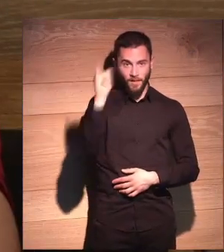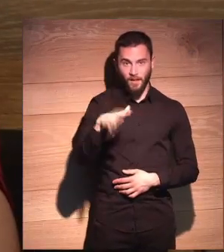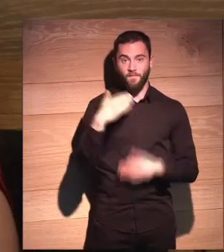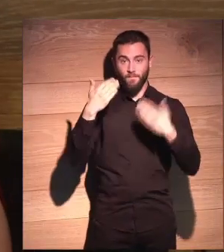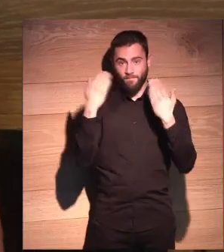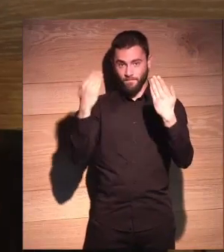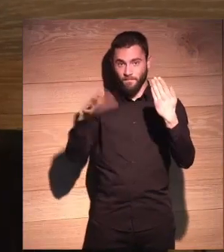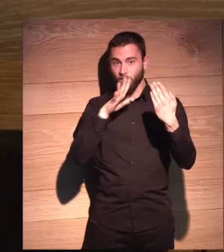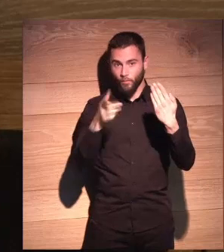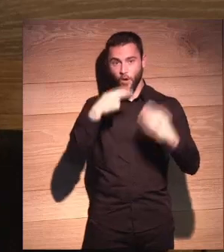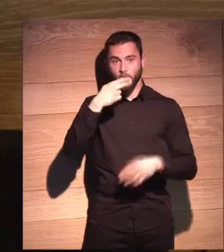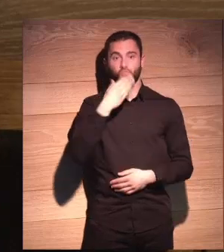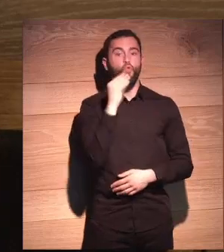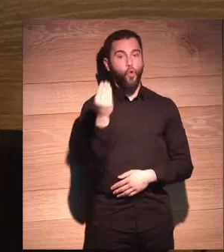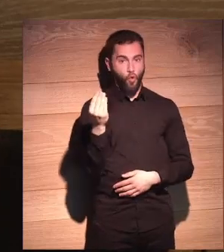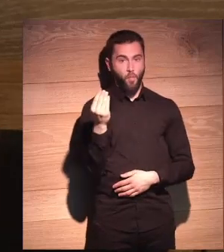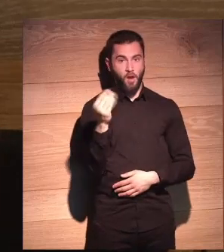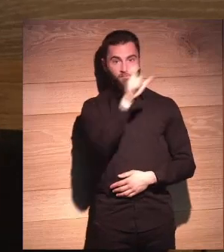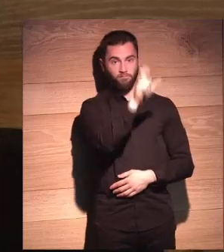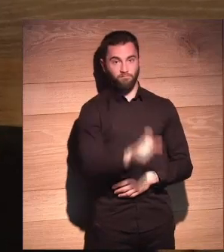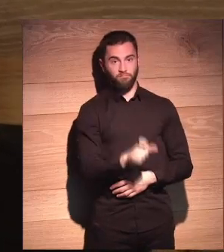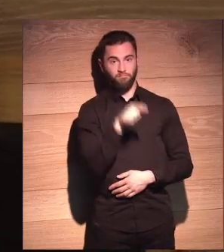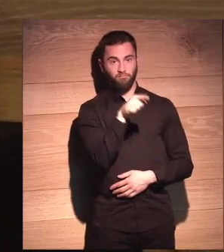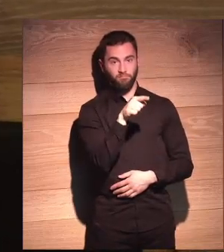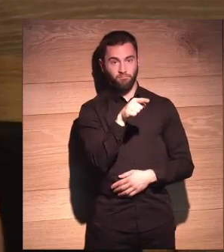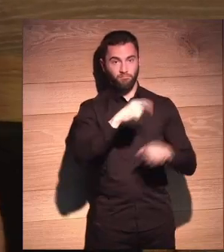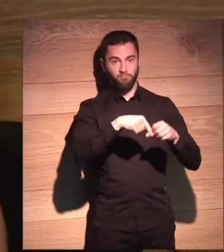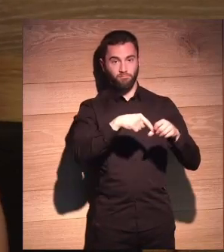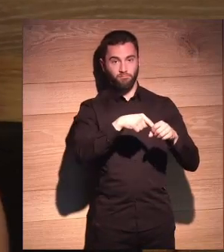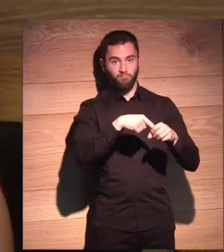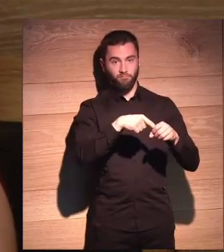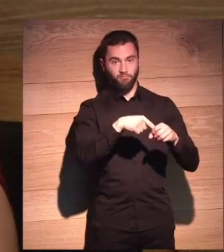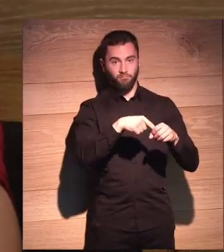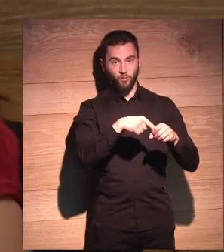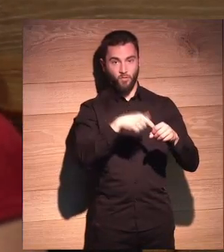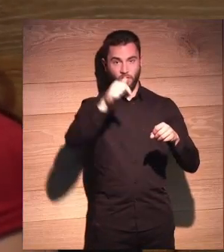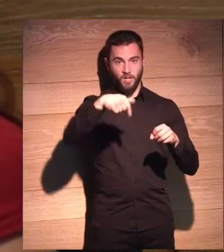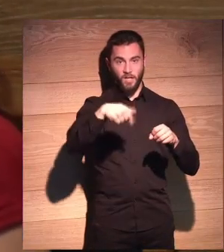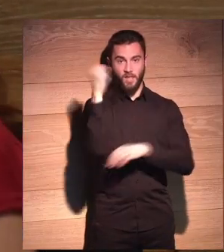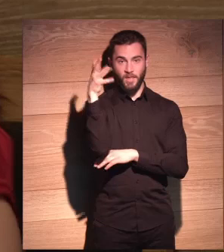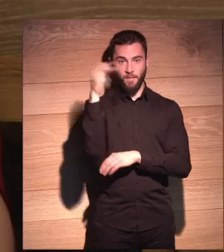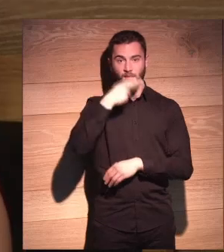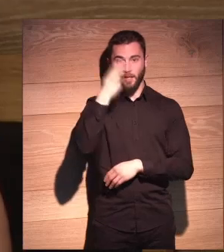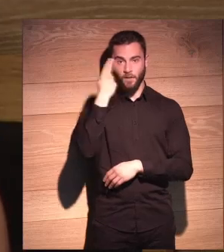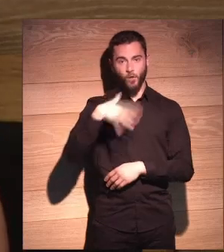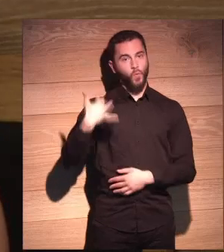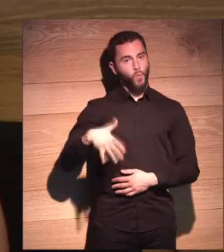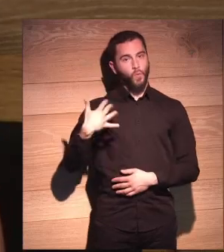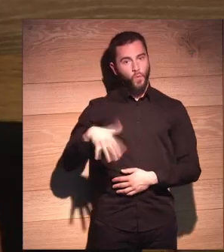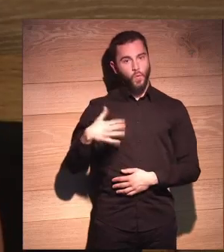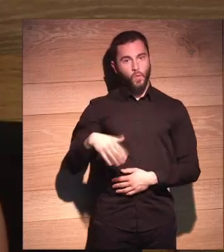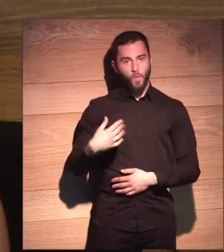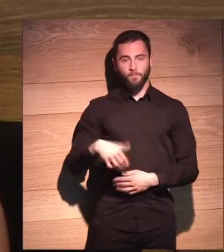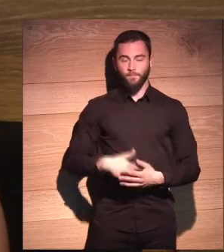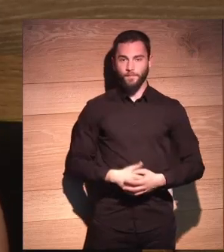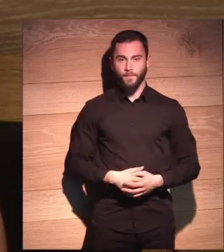muy interesante que un joven pueda ocupar un puesto en un debate tan interesante. Quería hablaros,